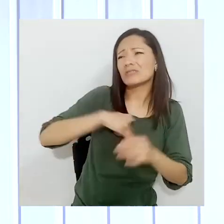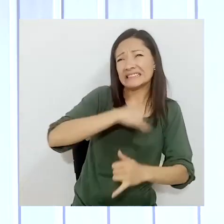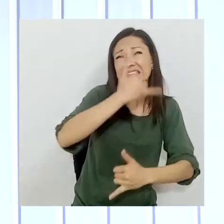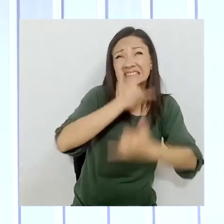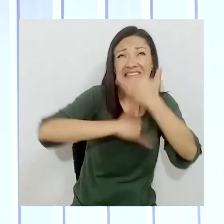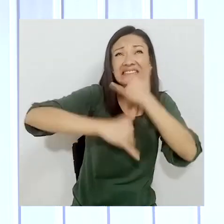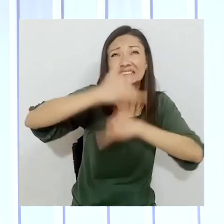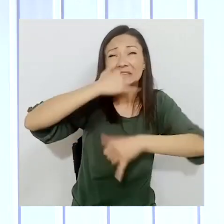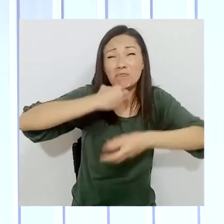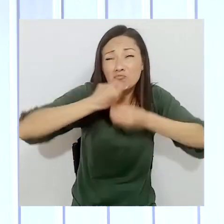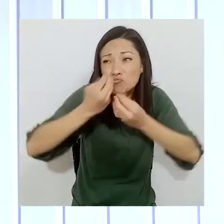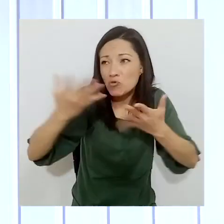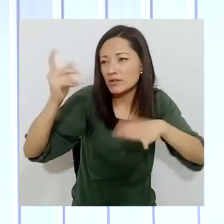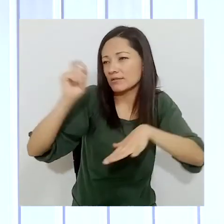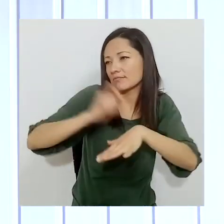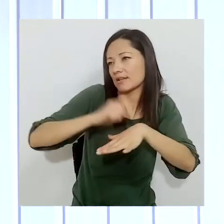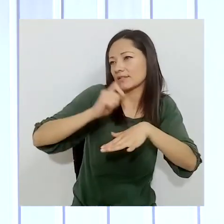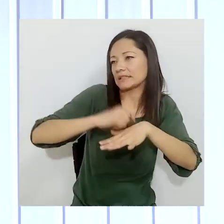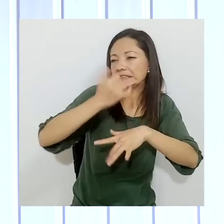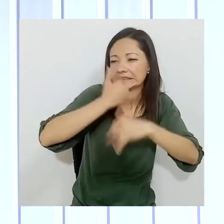veces.